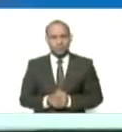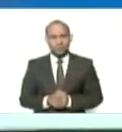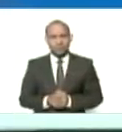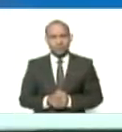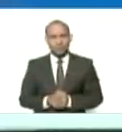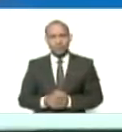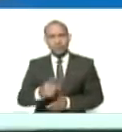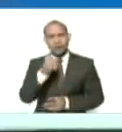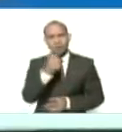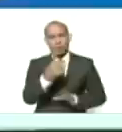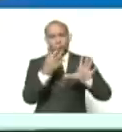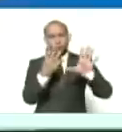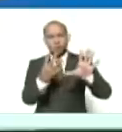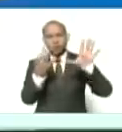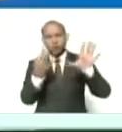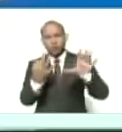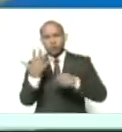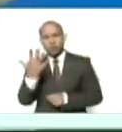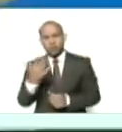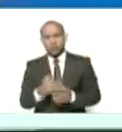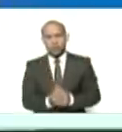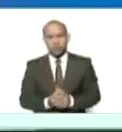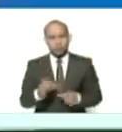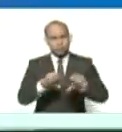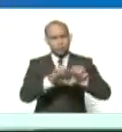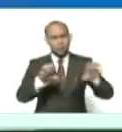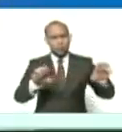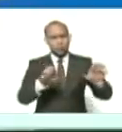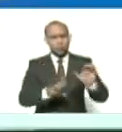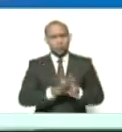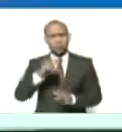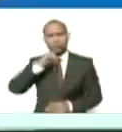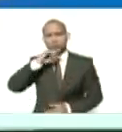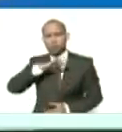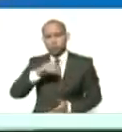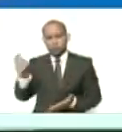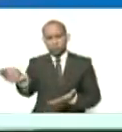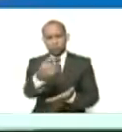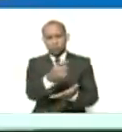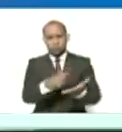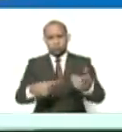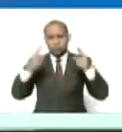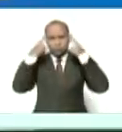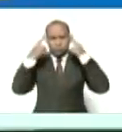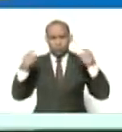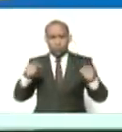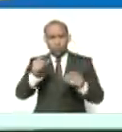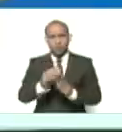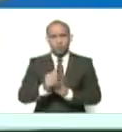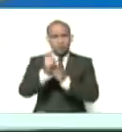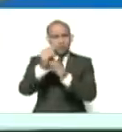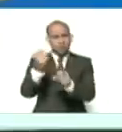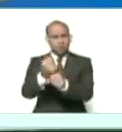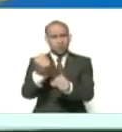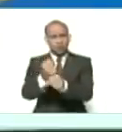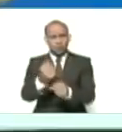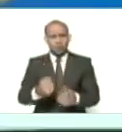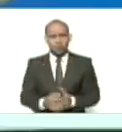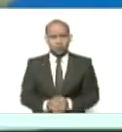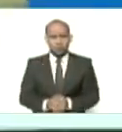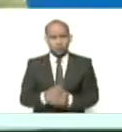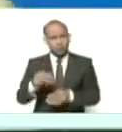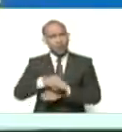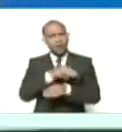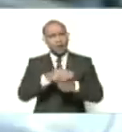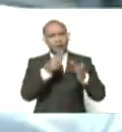Desde 1985 es educador, historiador y geógrafo. Este líder de la clase obrera, Eduardo Piñate, ministro del